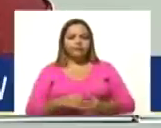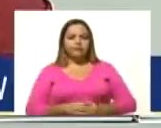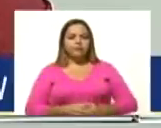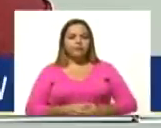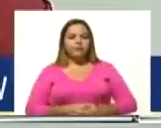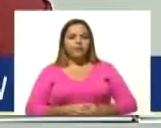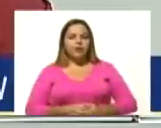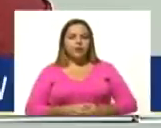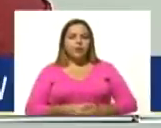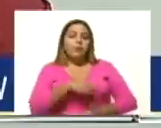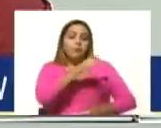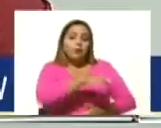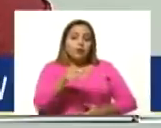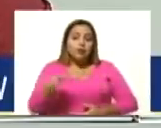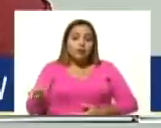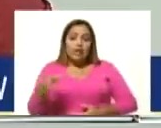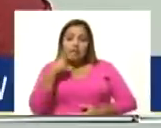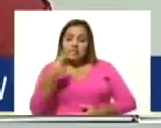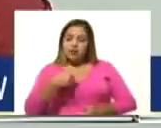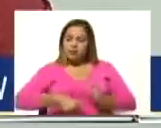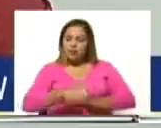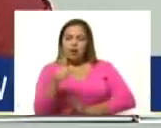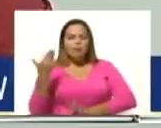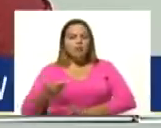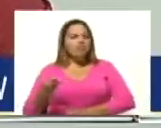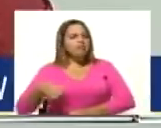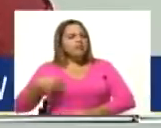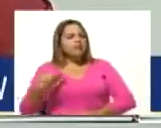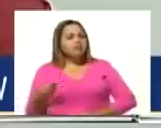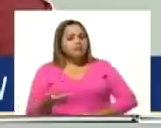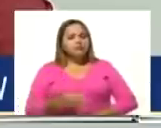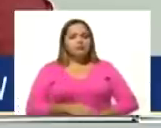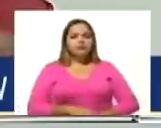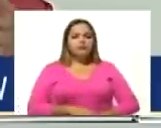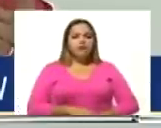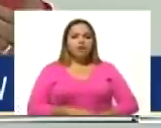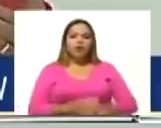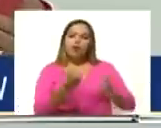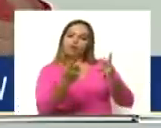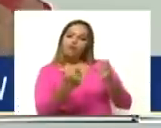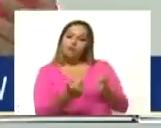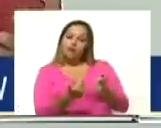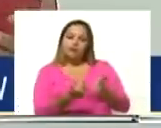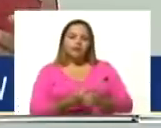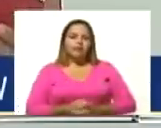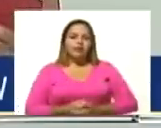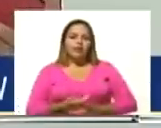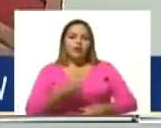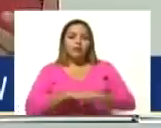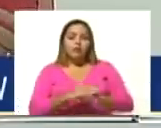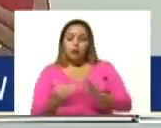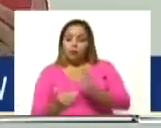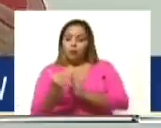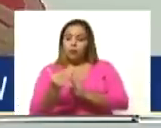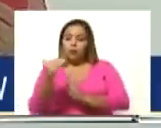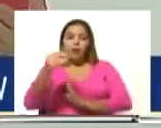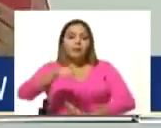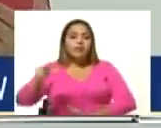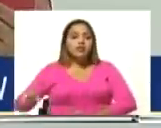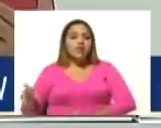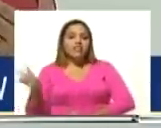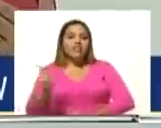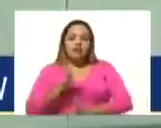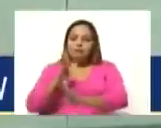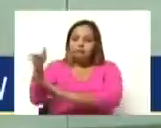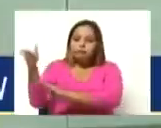Gente que para ellos lo más importante era un número, porque cada vez que aumentaba el número, aumentaban sus ingresos.